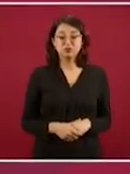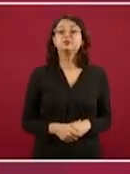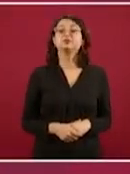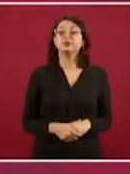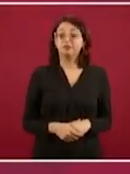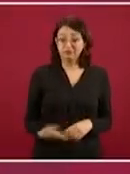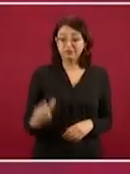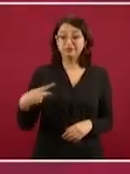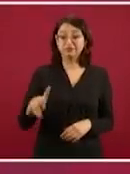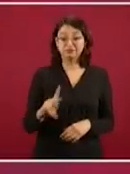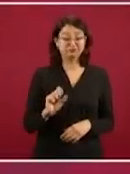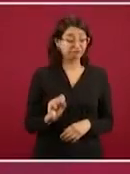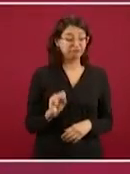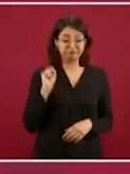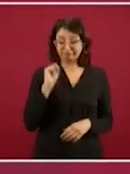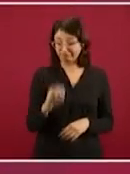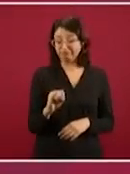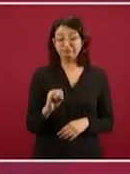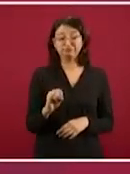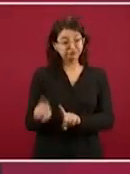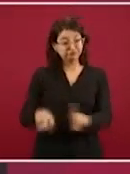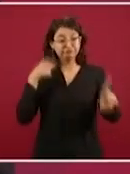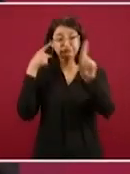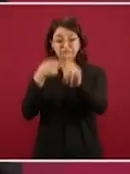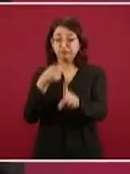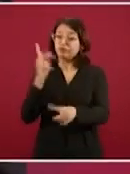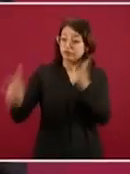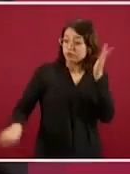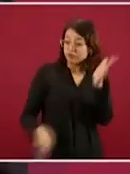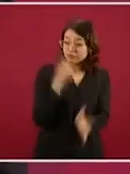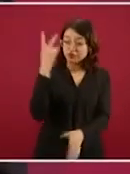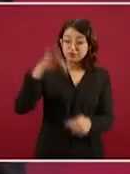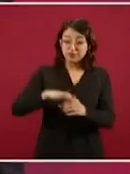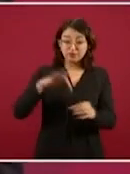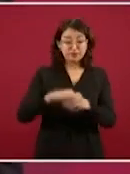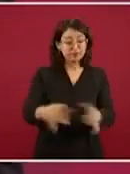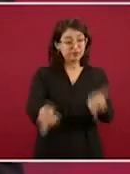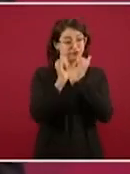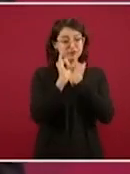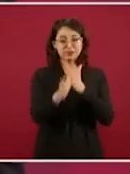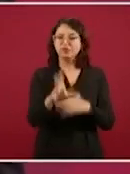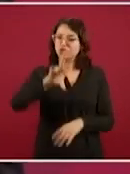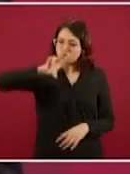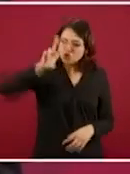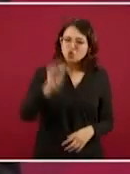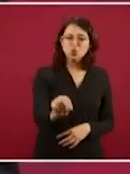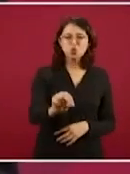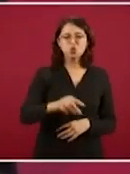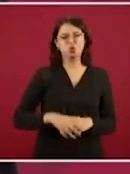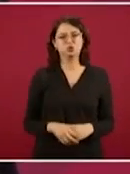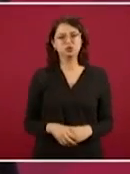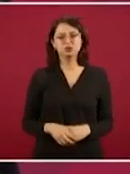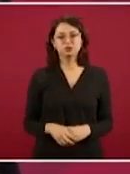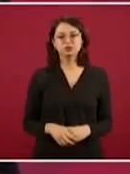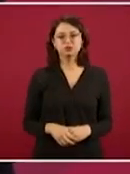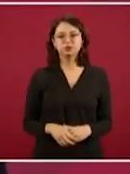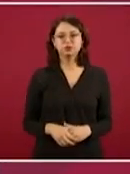que no haya fraudes electorales, que no